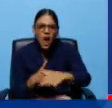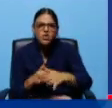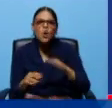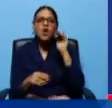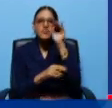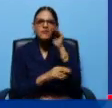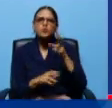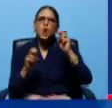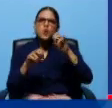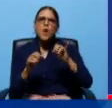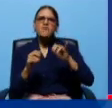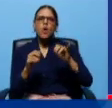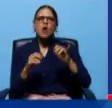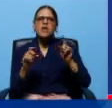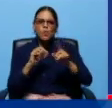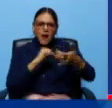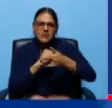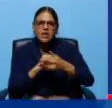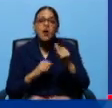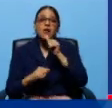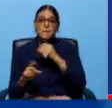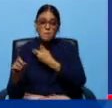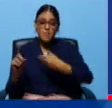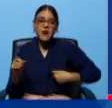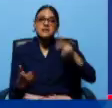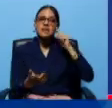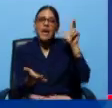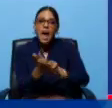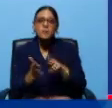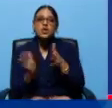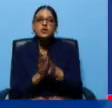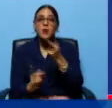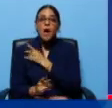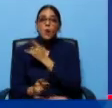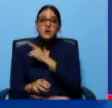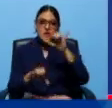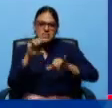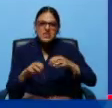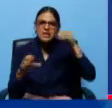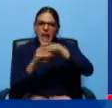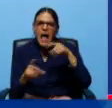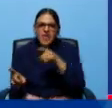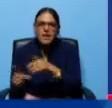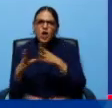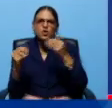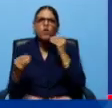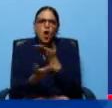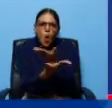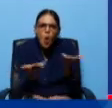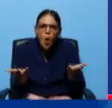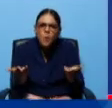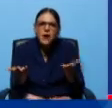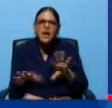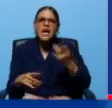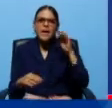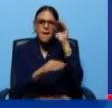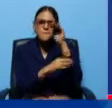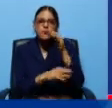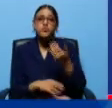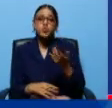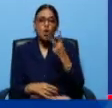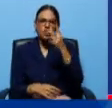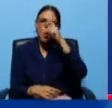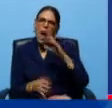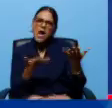nuevas ingenierías que el presidente Nicolás Maduro ha aprobado para la Universidad de las Ciencias y que sean estos jóvenes que en los próximos 2 años